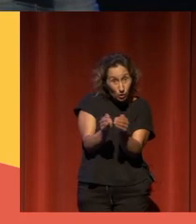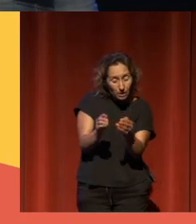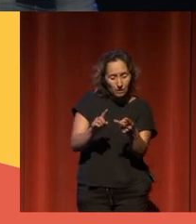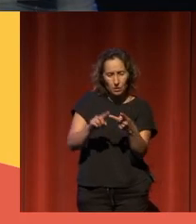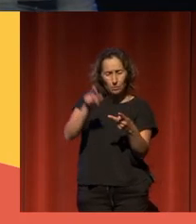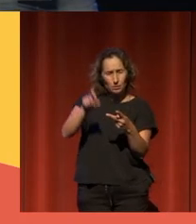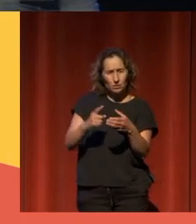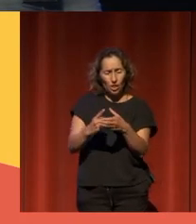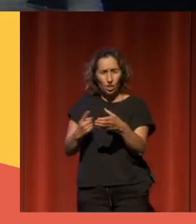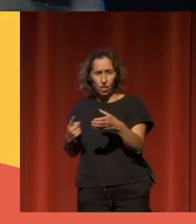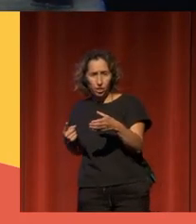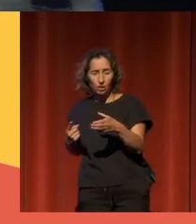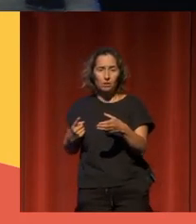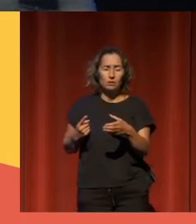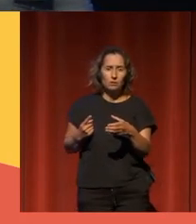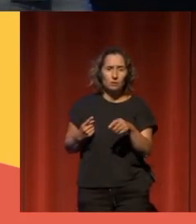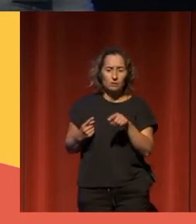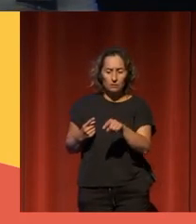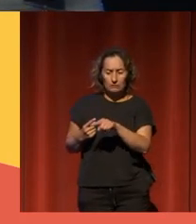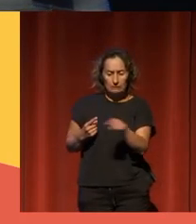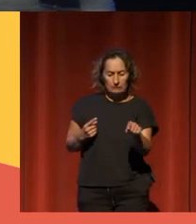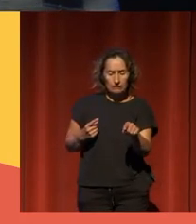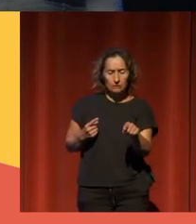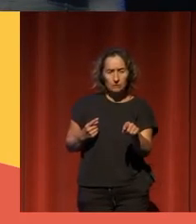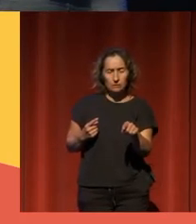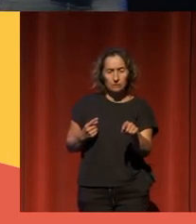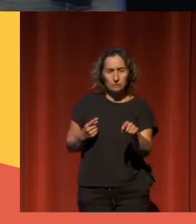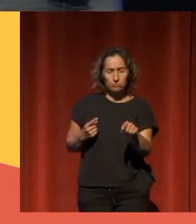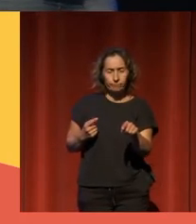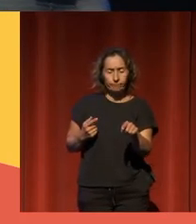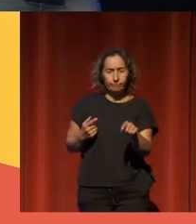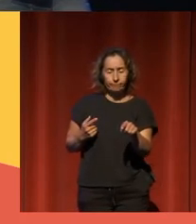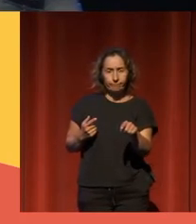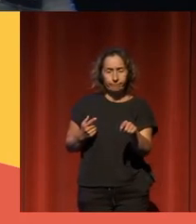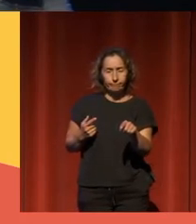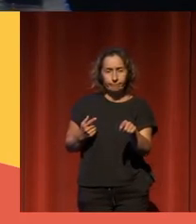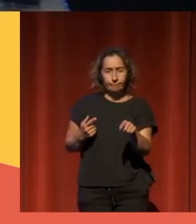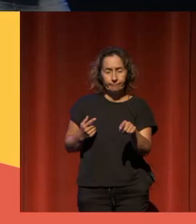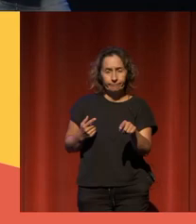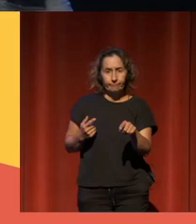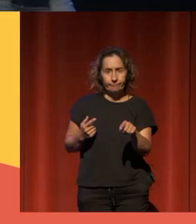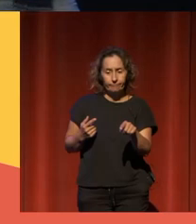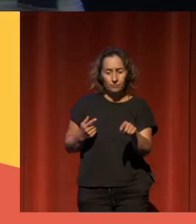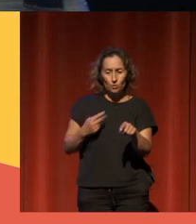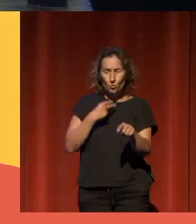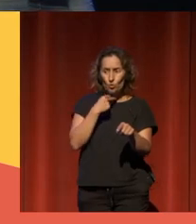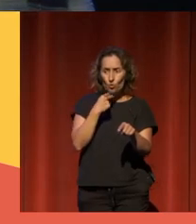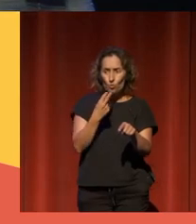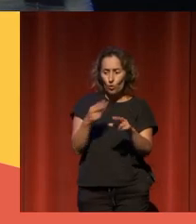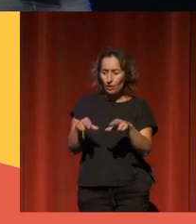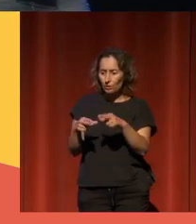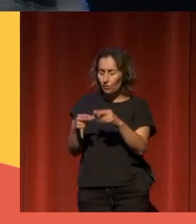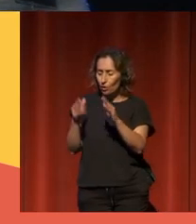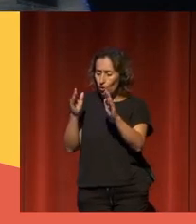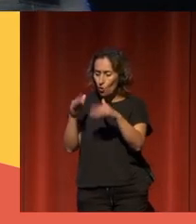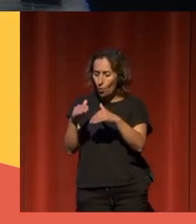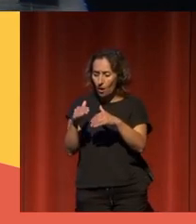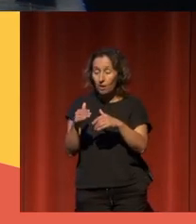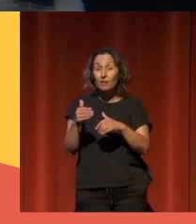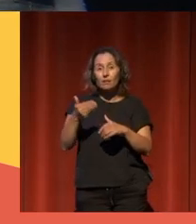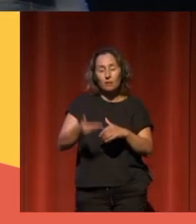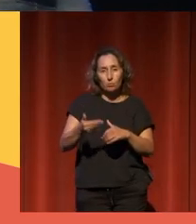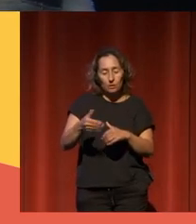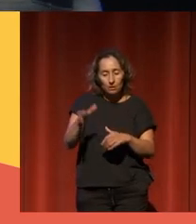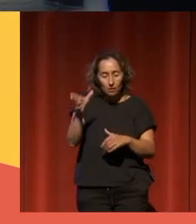excluidos que no tienen la oportunidad eh de tener su voz en la sociedad y también es